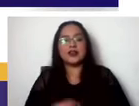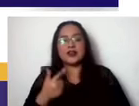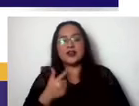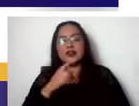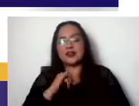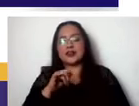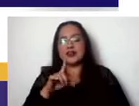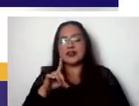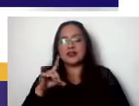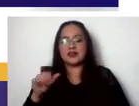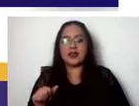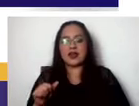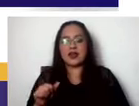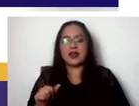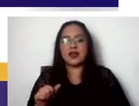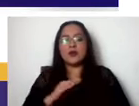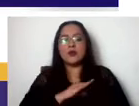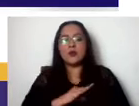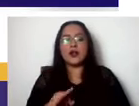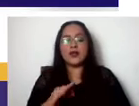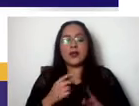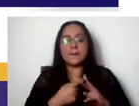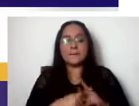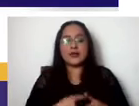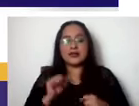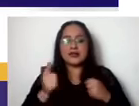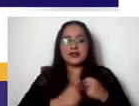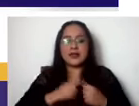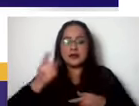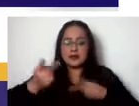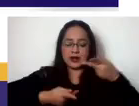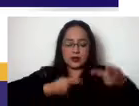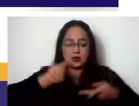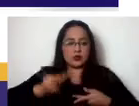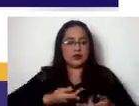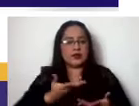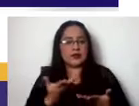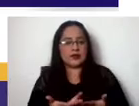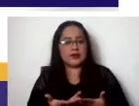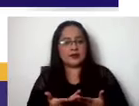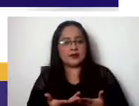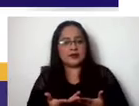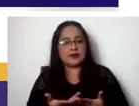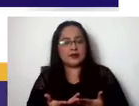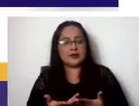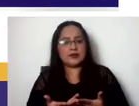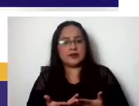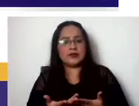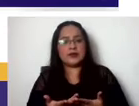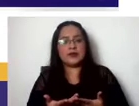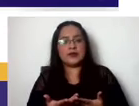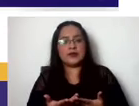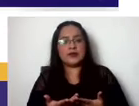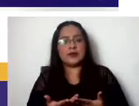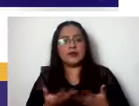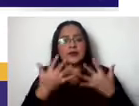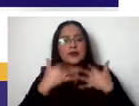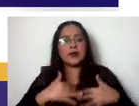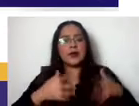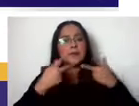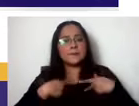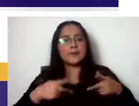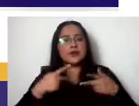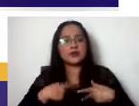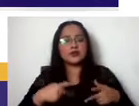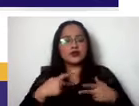nos hiciera mención si hay alguna pregunta de nuestra audiencia para que